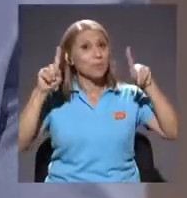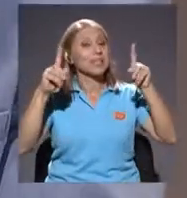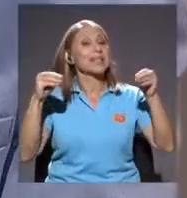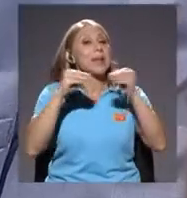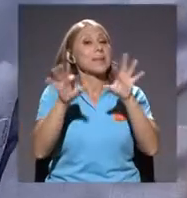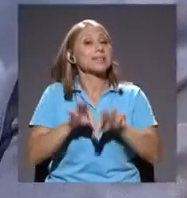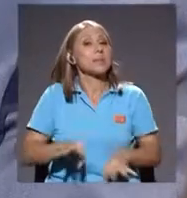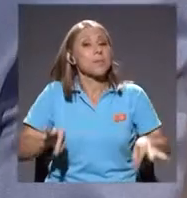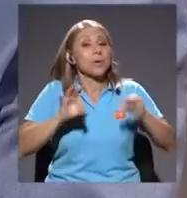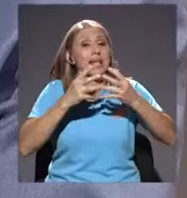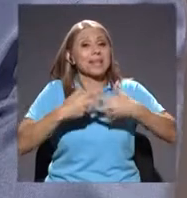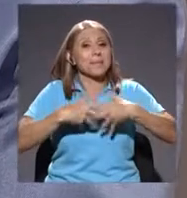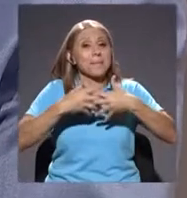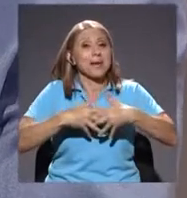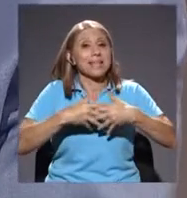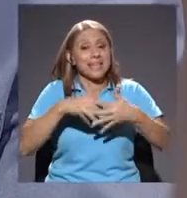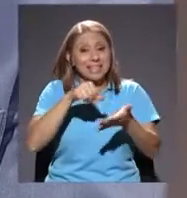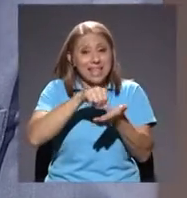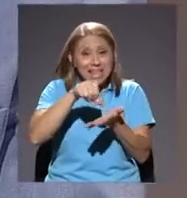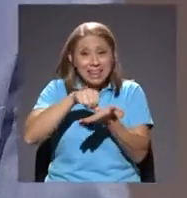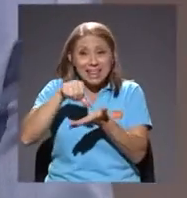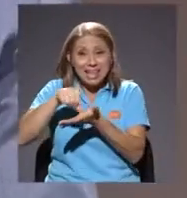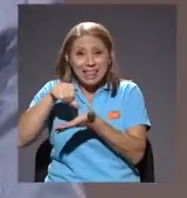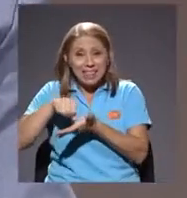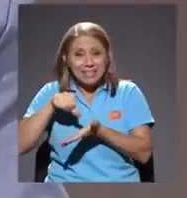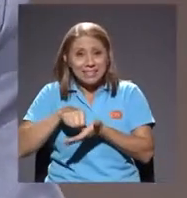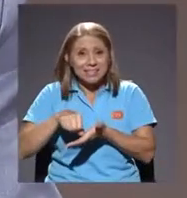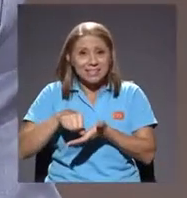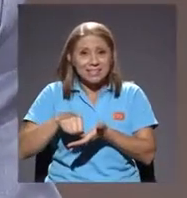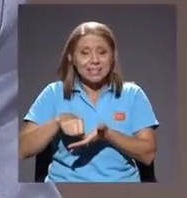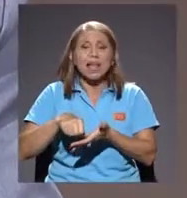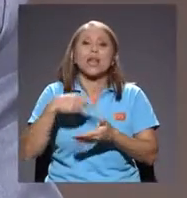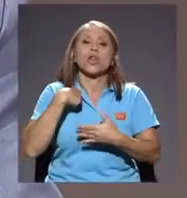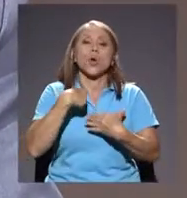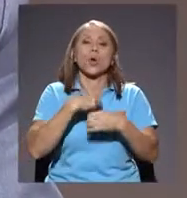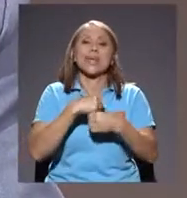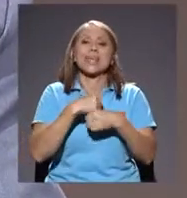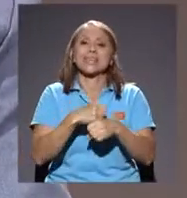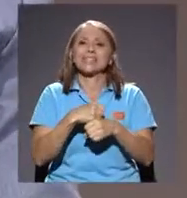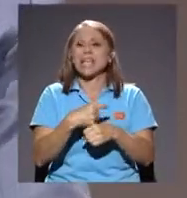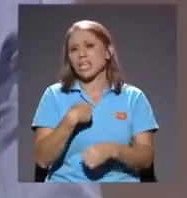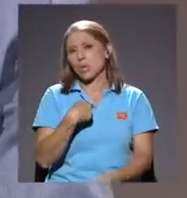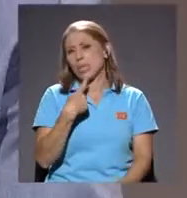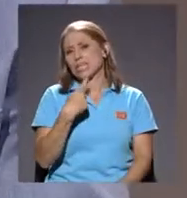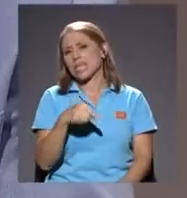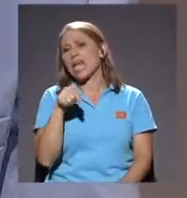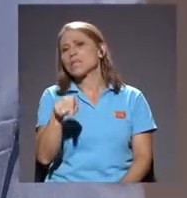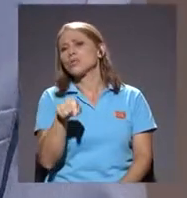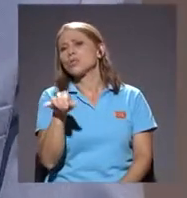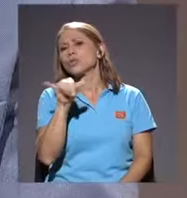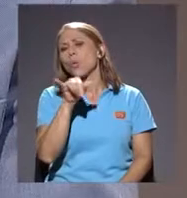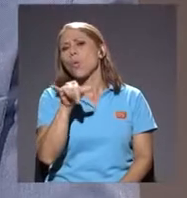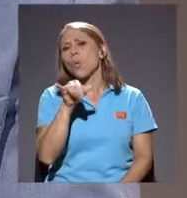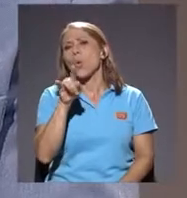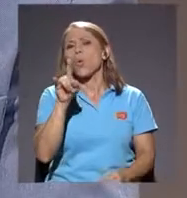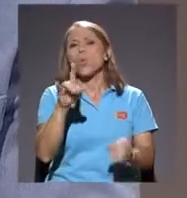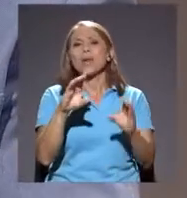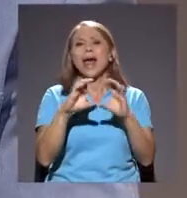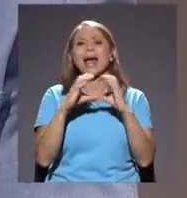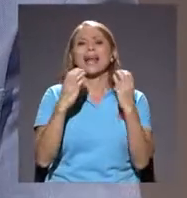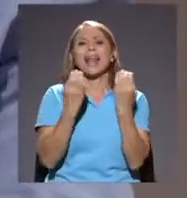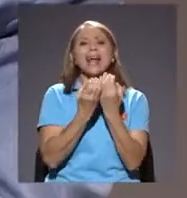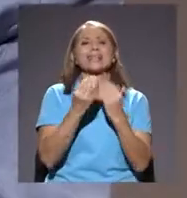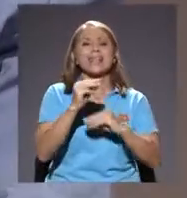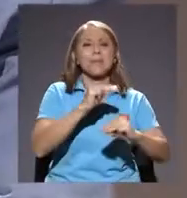etiquetas y lo hice y yo decía que es una clase de mercadeo cuando me han invitado a